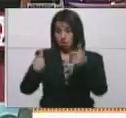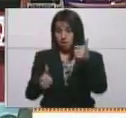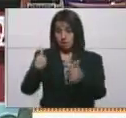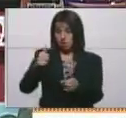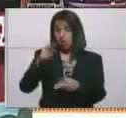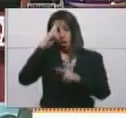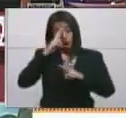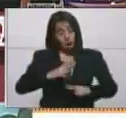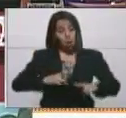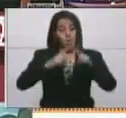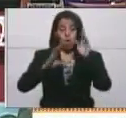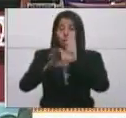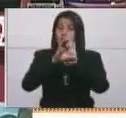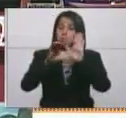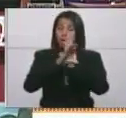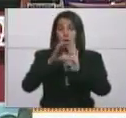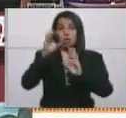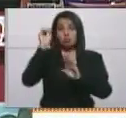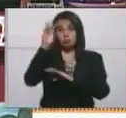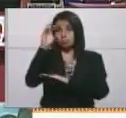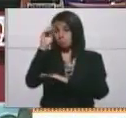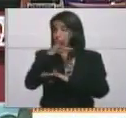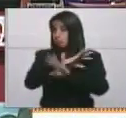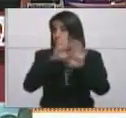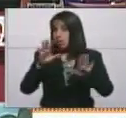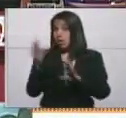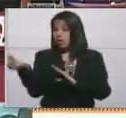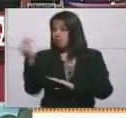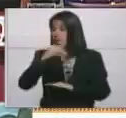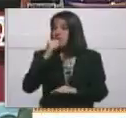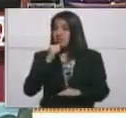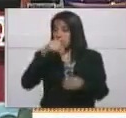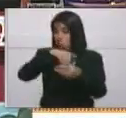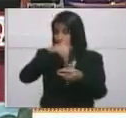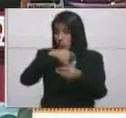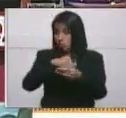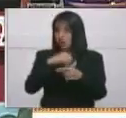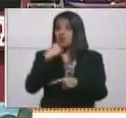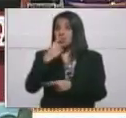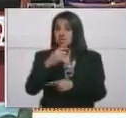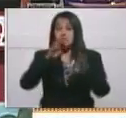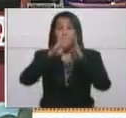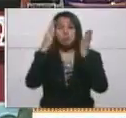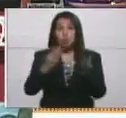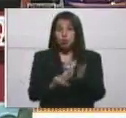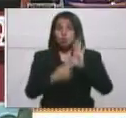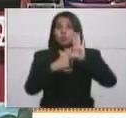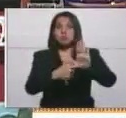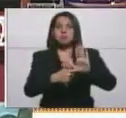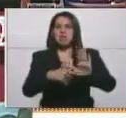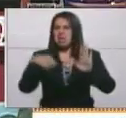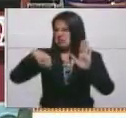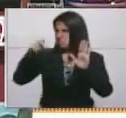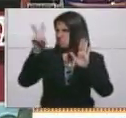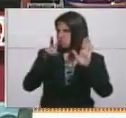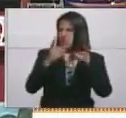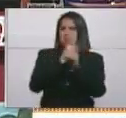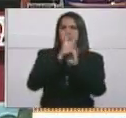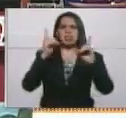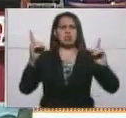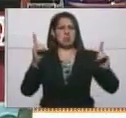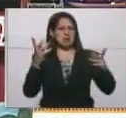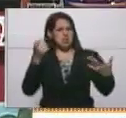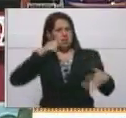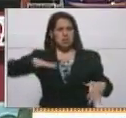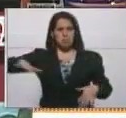reconocen a la Asamblea Nacional Constituyente. Y además quien vote estará diciéndole al mundo cómo es que en Venezuela hay una dictadura y el pueblo sale a